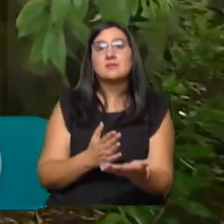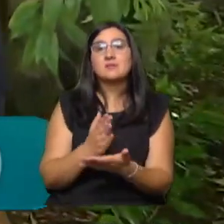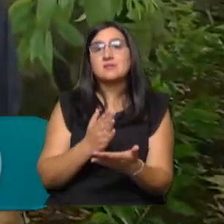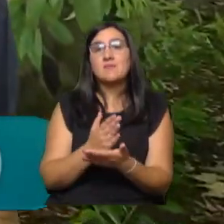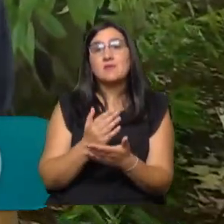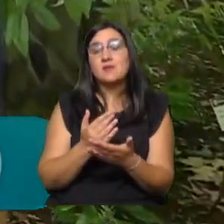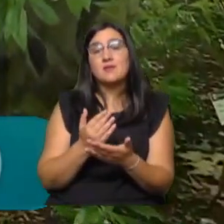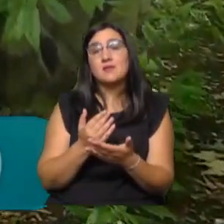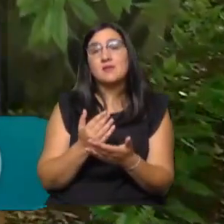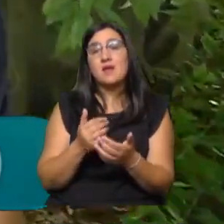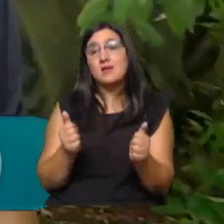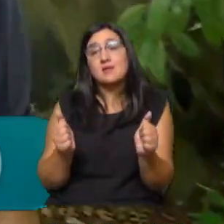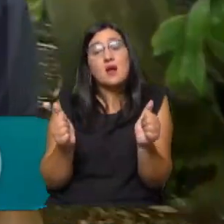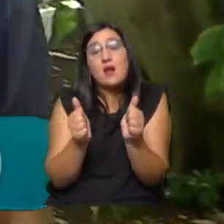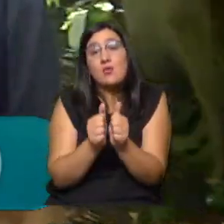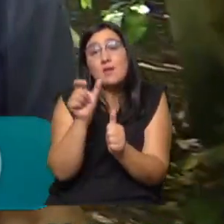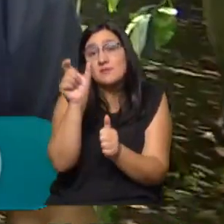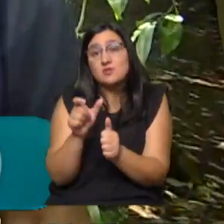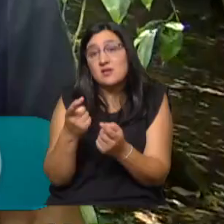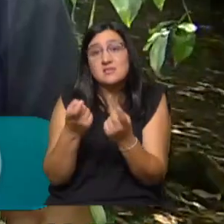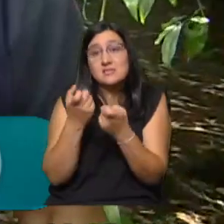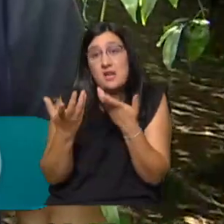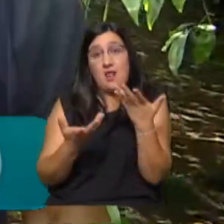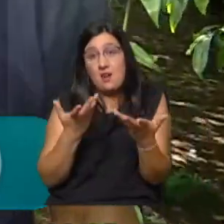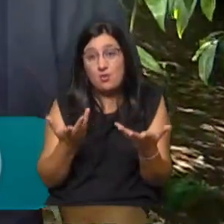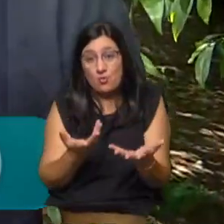estar al lado de la persona que necesita algo.